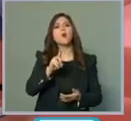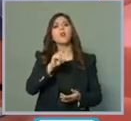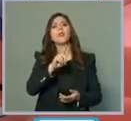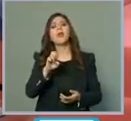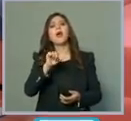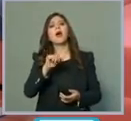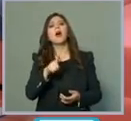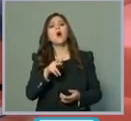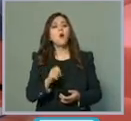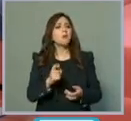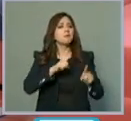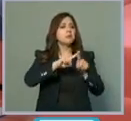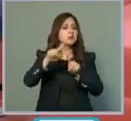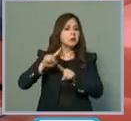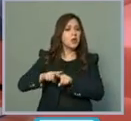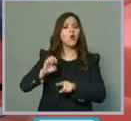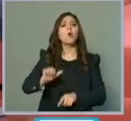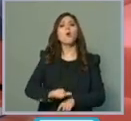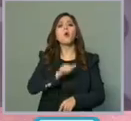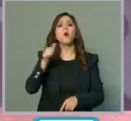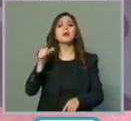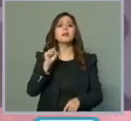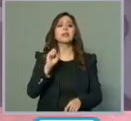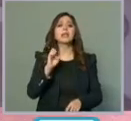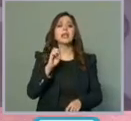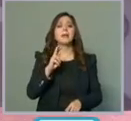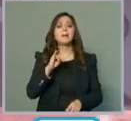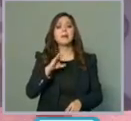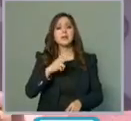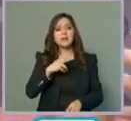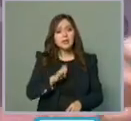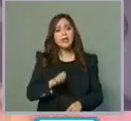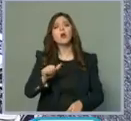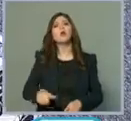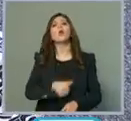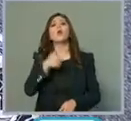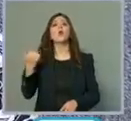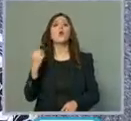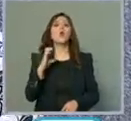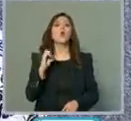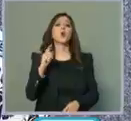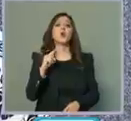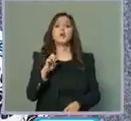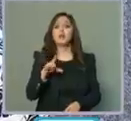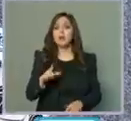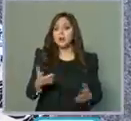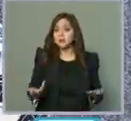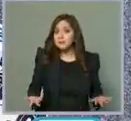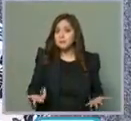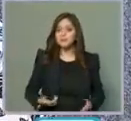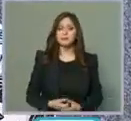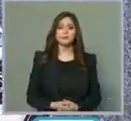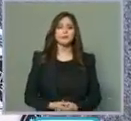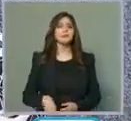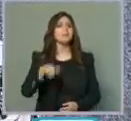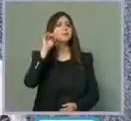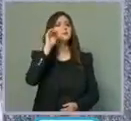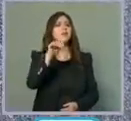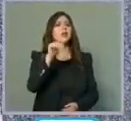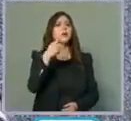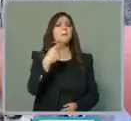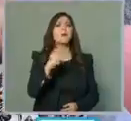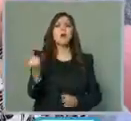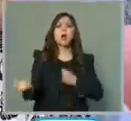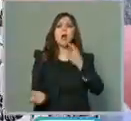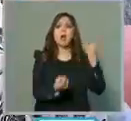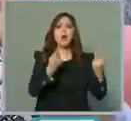más grandes, en ceviche, los cócteles, ¿no? Oye, Alicia, pero de repente hay niños muy chiquitos que mamás